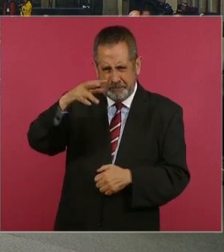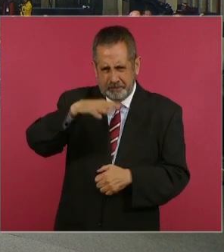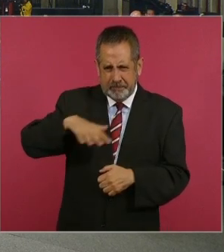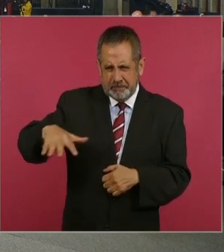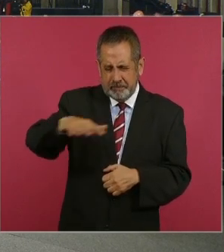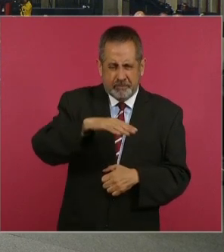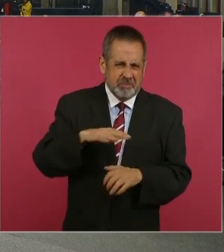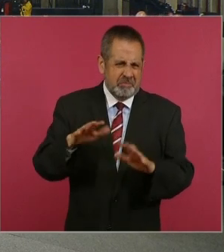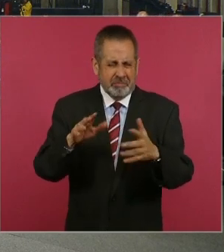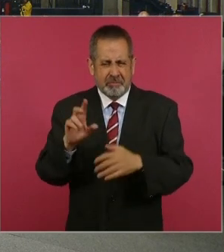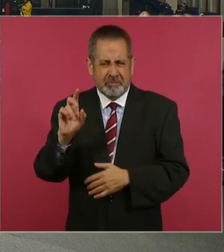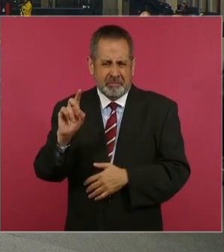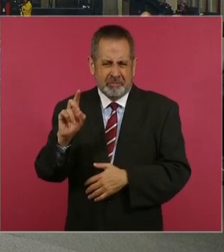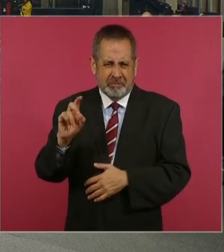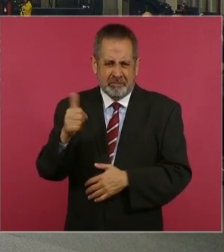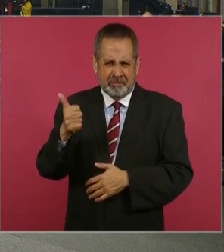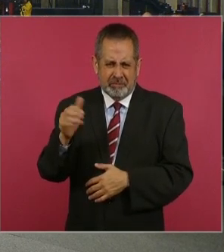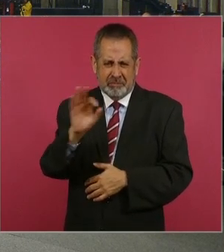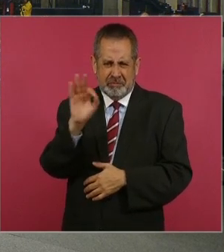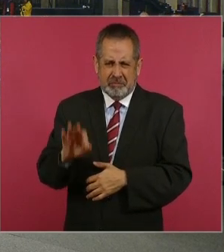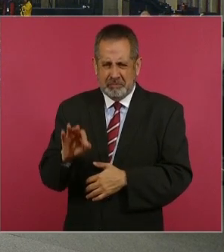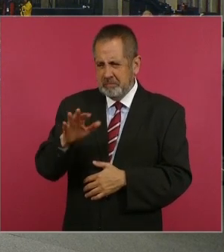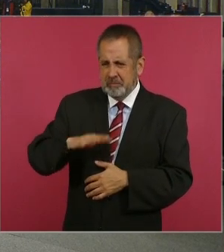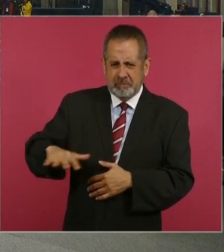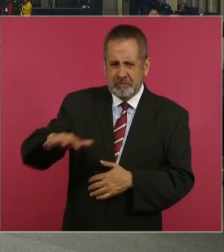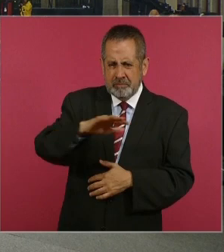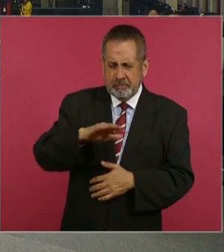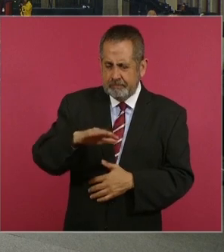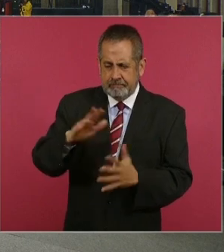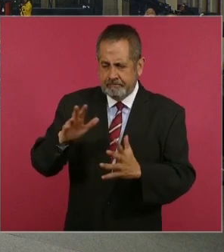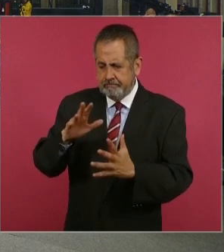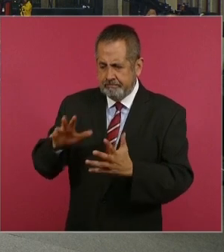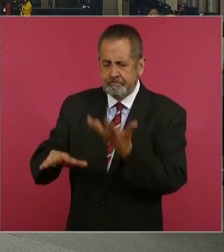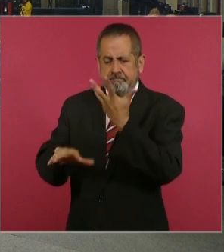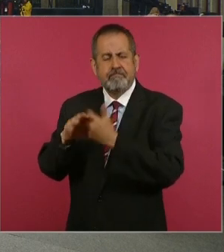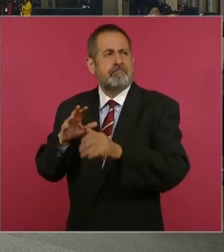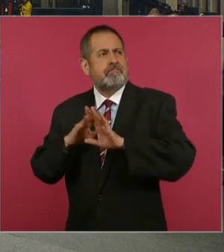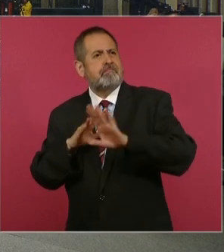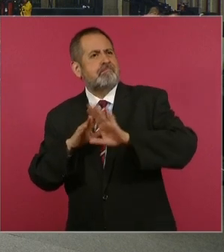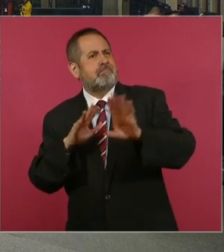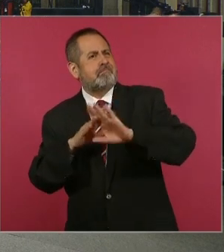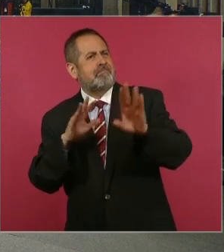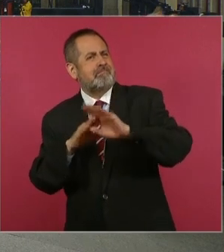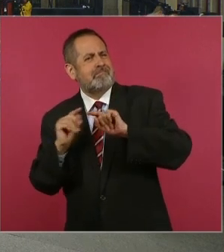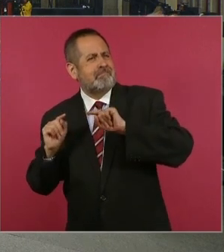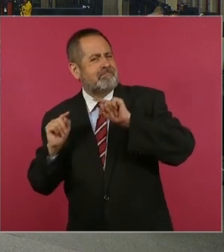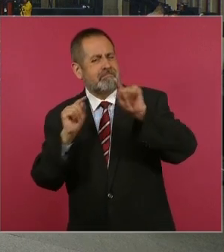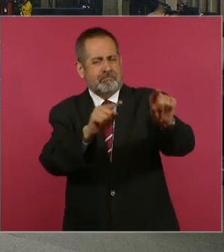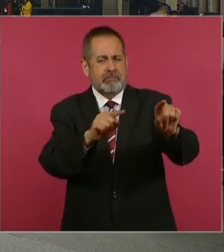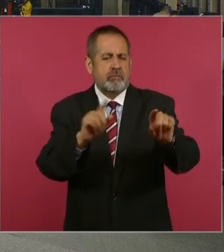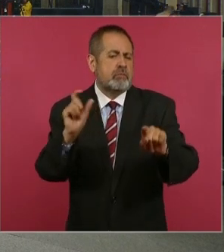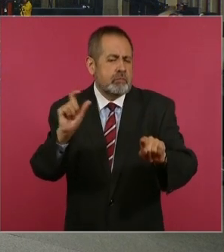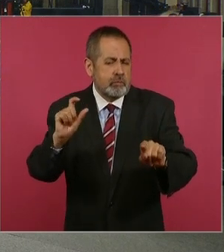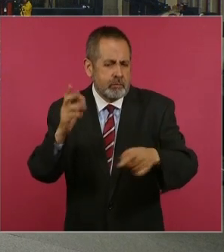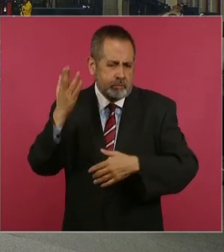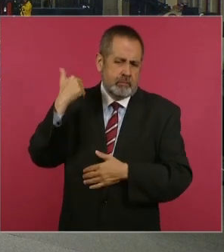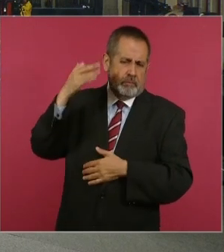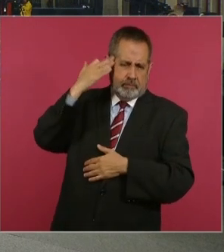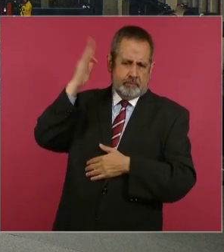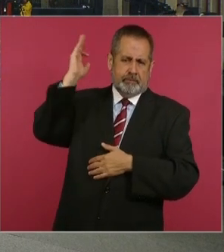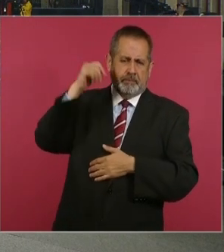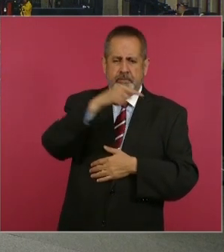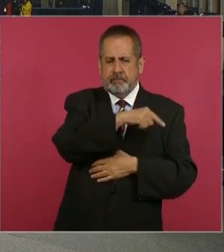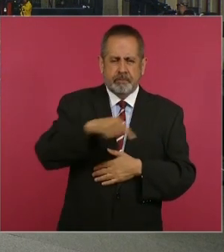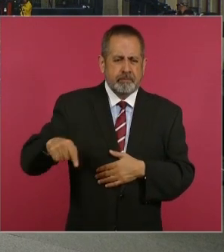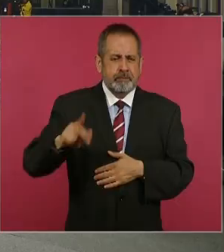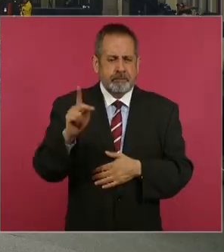3 3% de la población migró a Estados Unidos en los tiempos de los gobiernos neoliberales del Pri